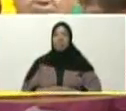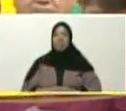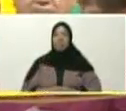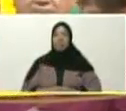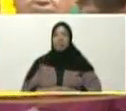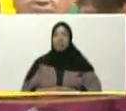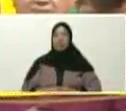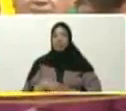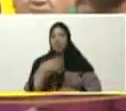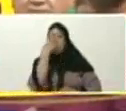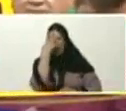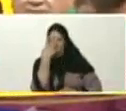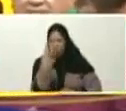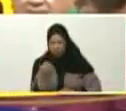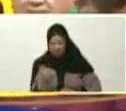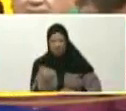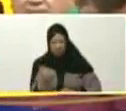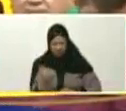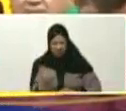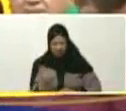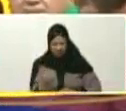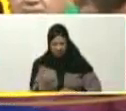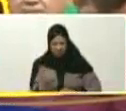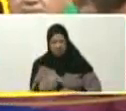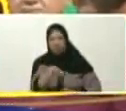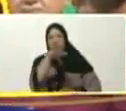Nos entendemos, ¿verdad?